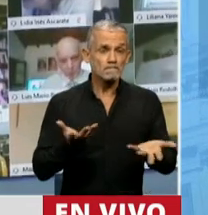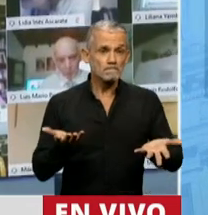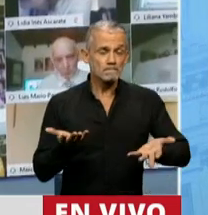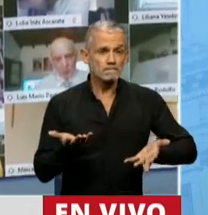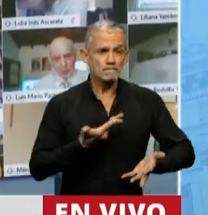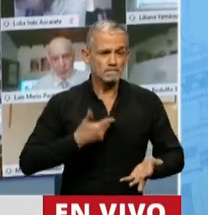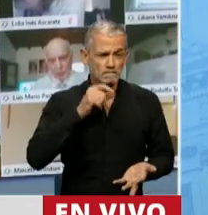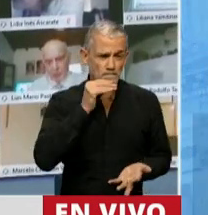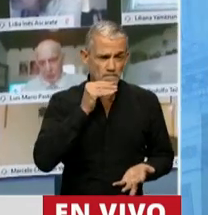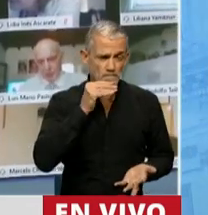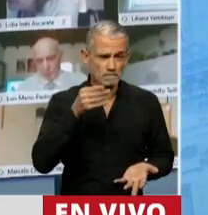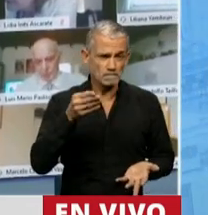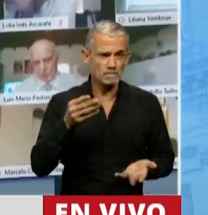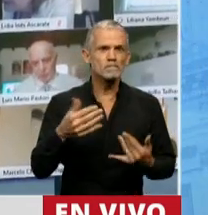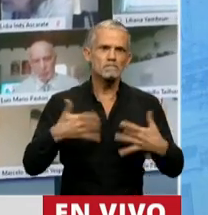señor presidente,